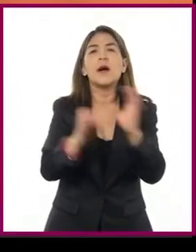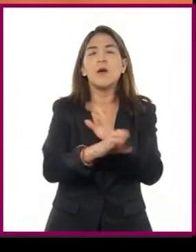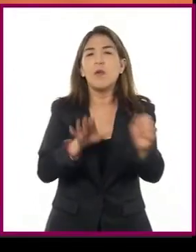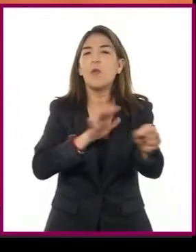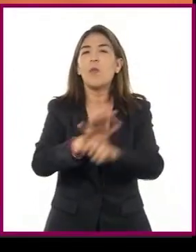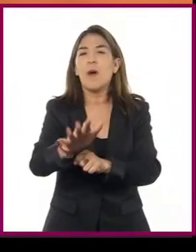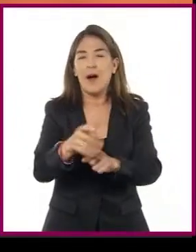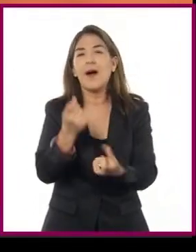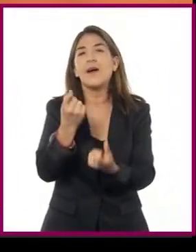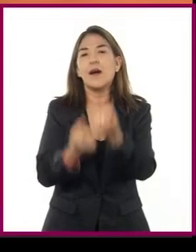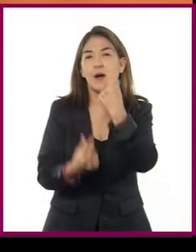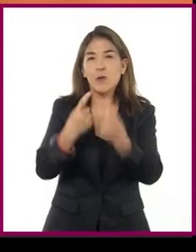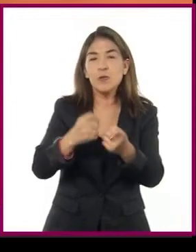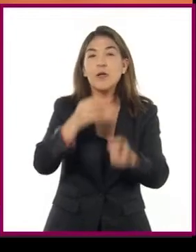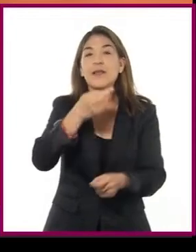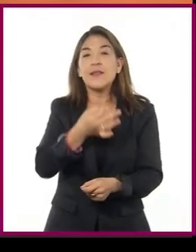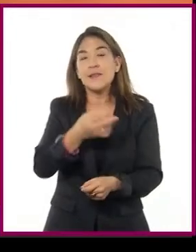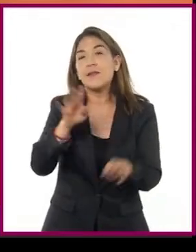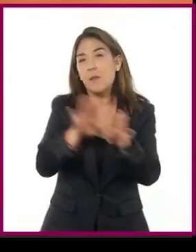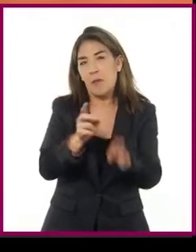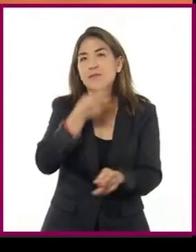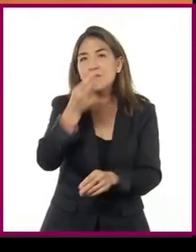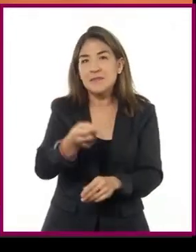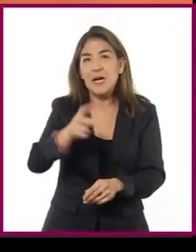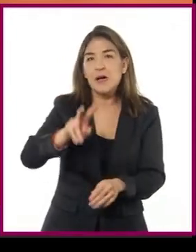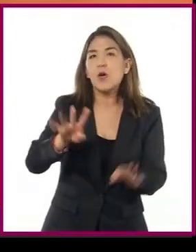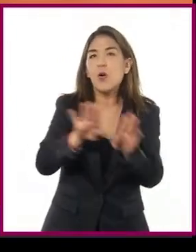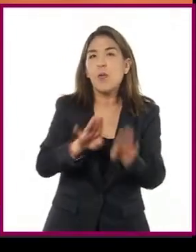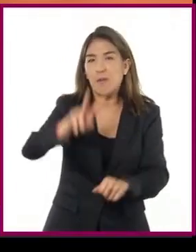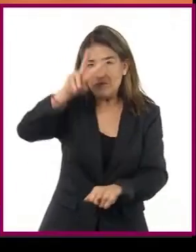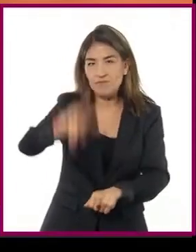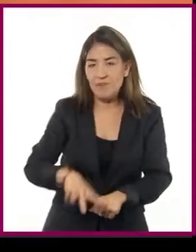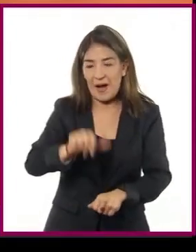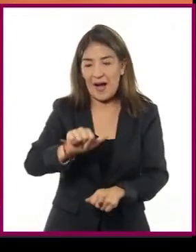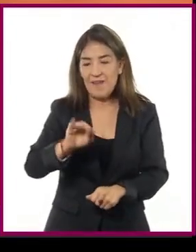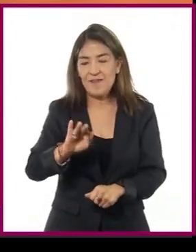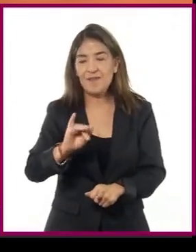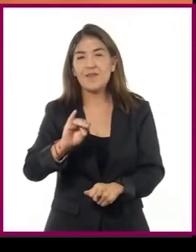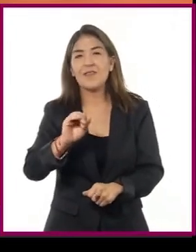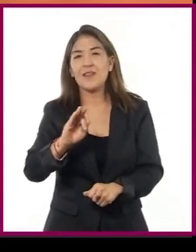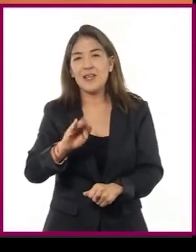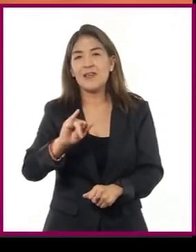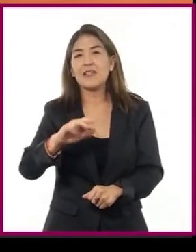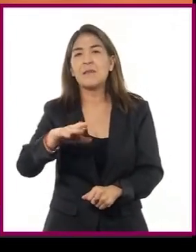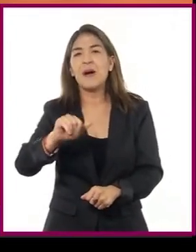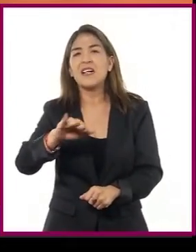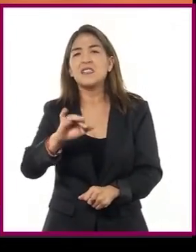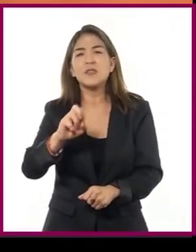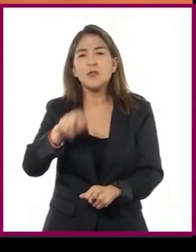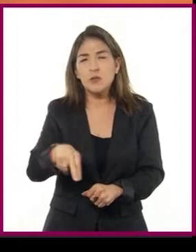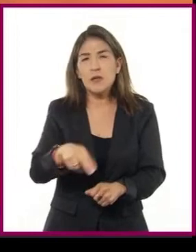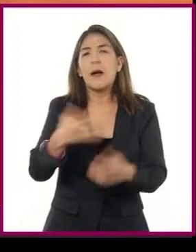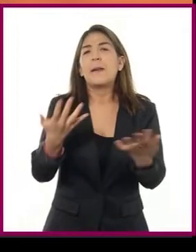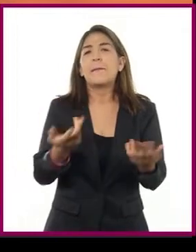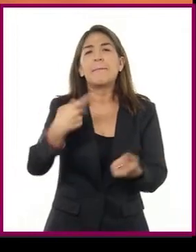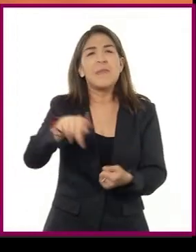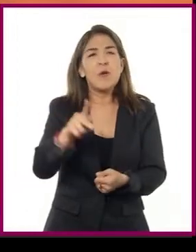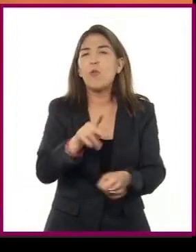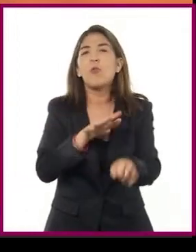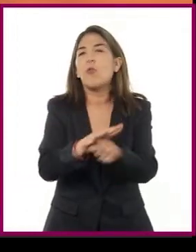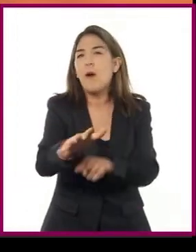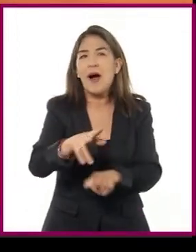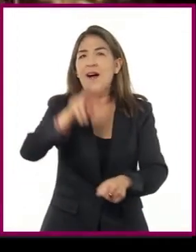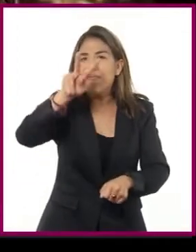partida algunas afirmaciones que consideraban verdaderas. Pero, ¿cuáles eran esas verdades de las que partían?